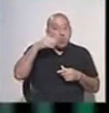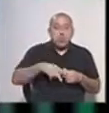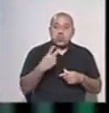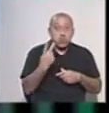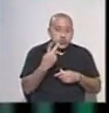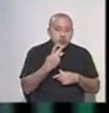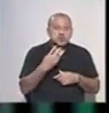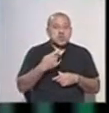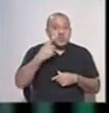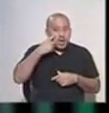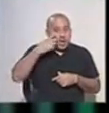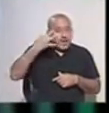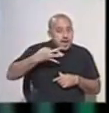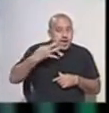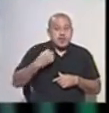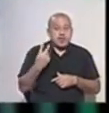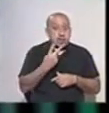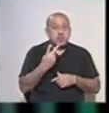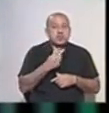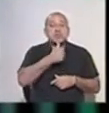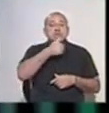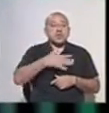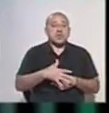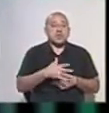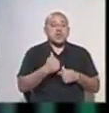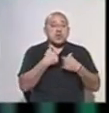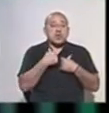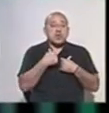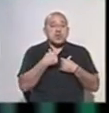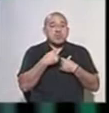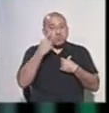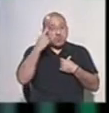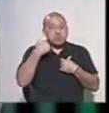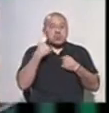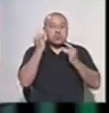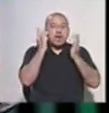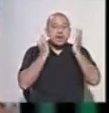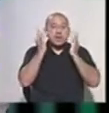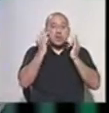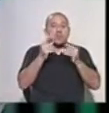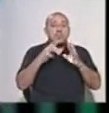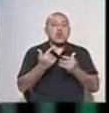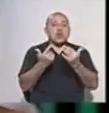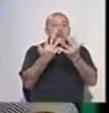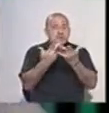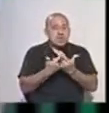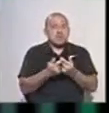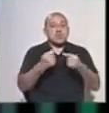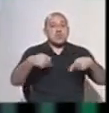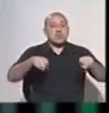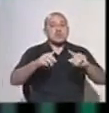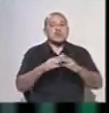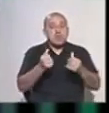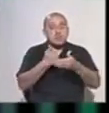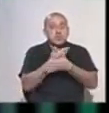juntos y que nos parecía un hecho artístico lo suficientemente importante como para organizarlo en un espectáculo. Y